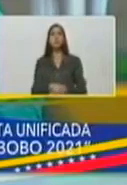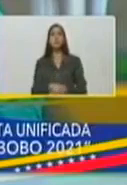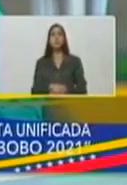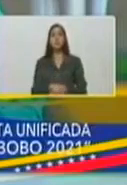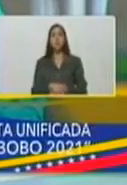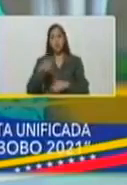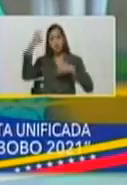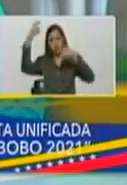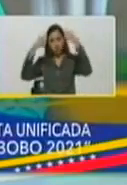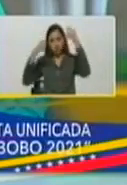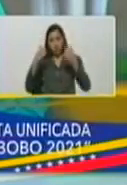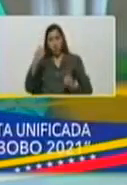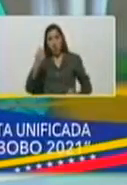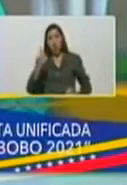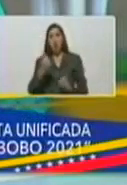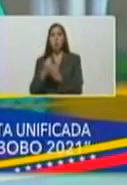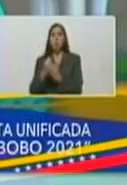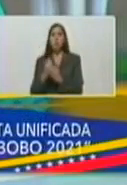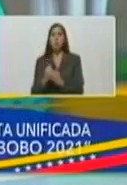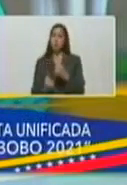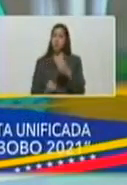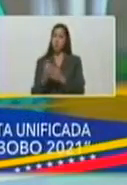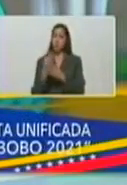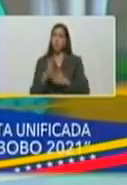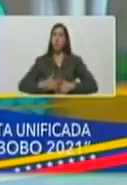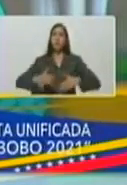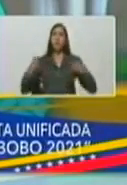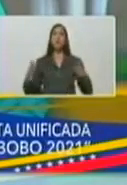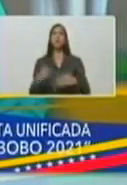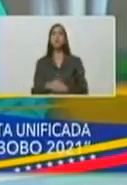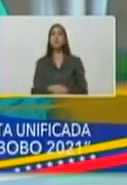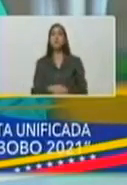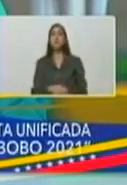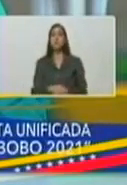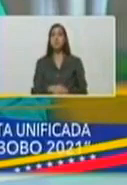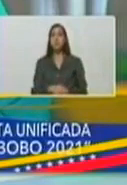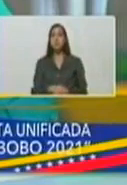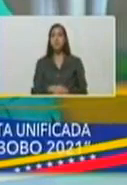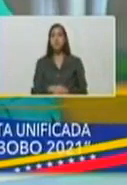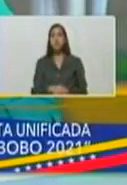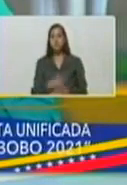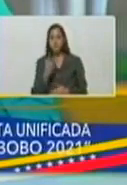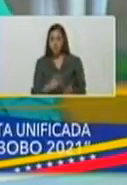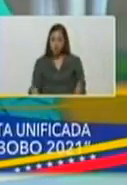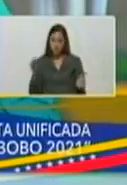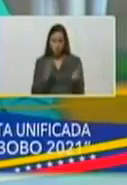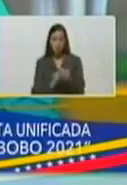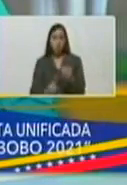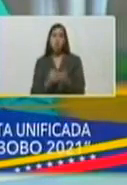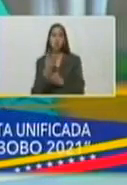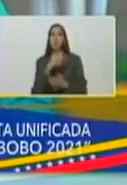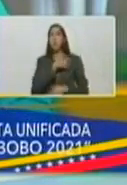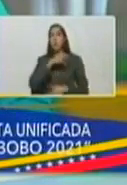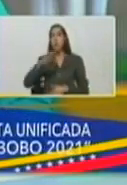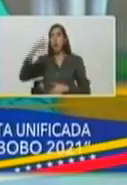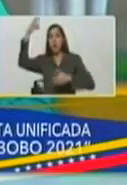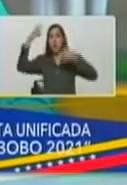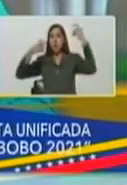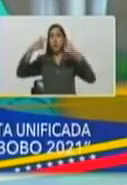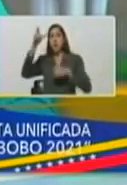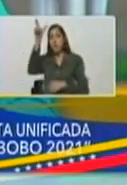chavista, el gran fundador, sin lugar a duda, el refundador de la patria, Hugo Rafael